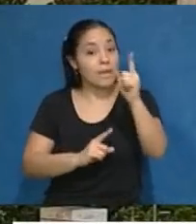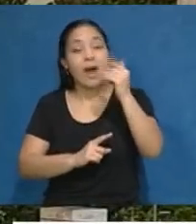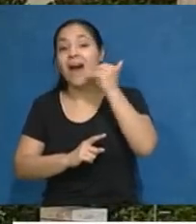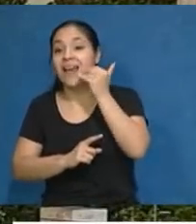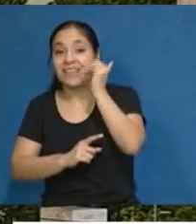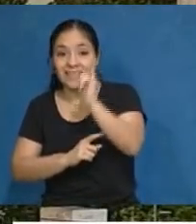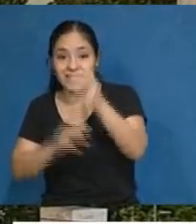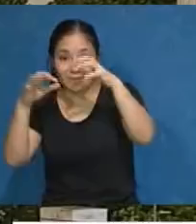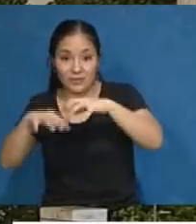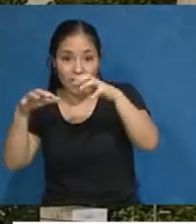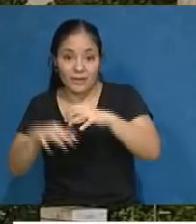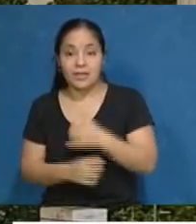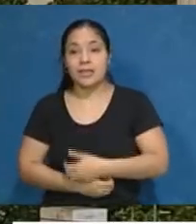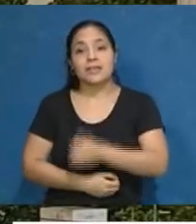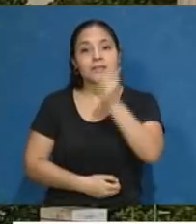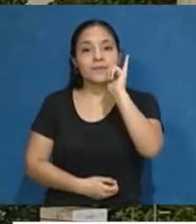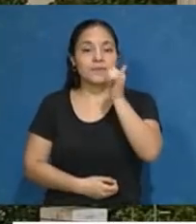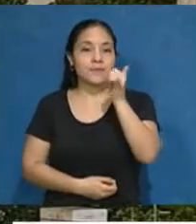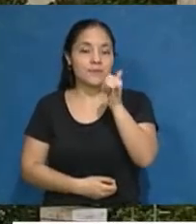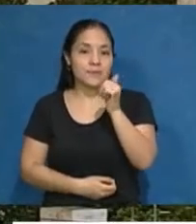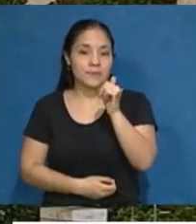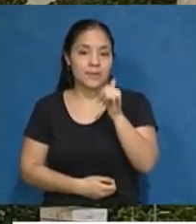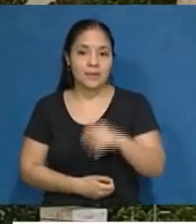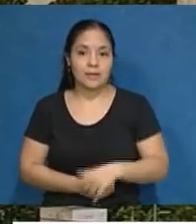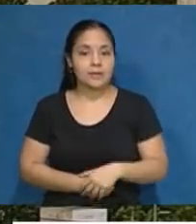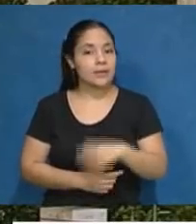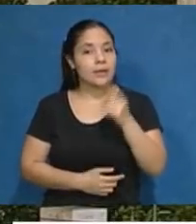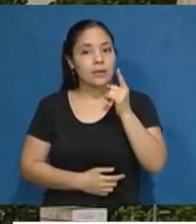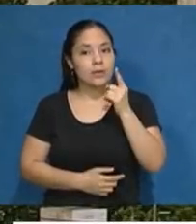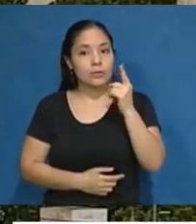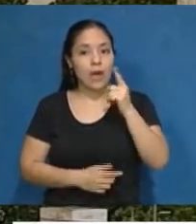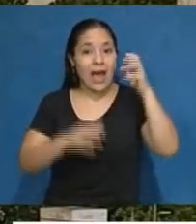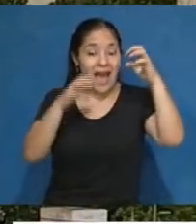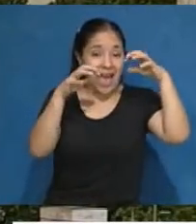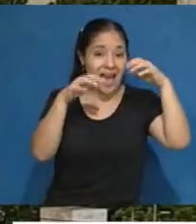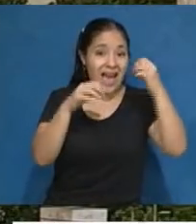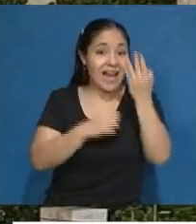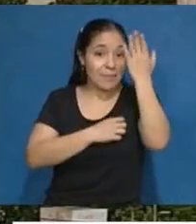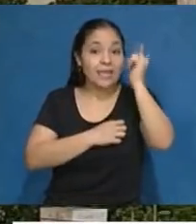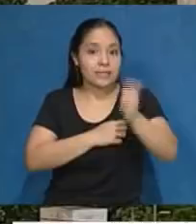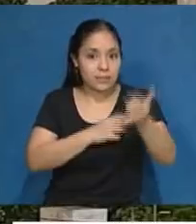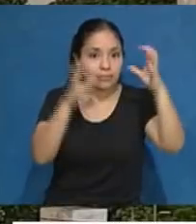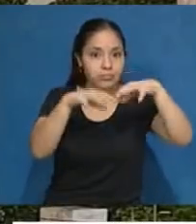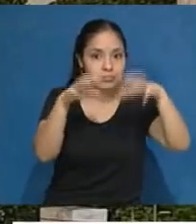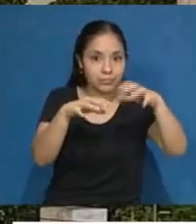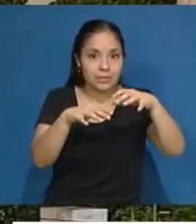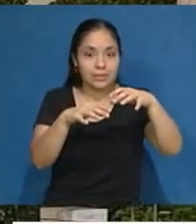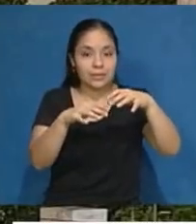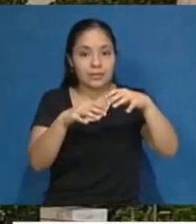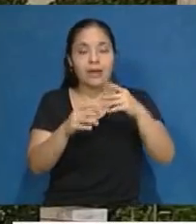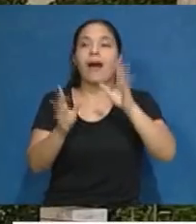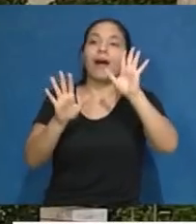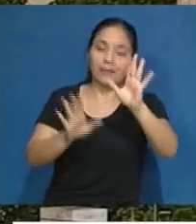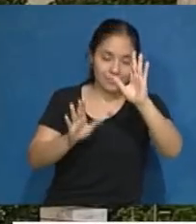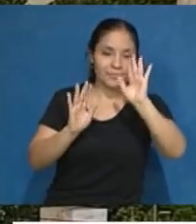tarde. Correcto. Perdón. Durante la mañana precipitaciones. Ah, bueno.